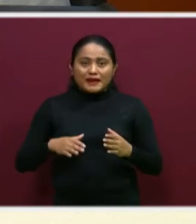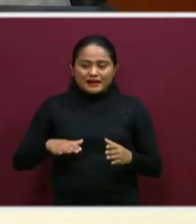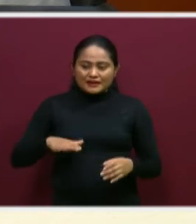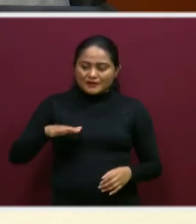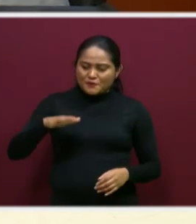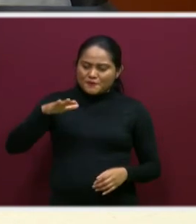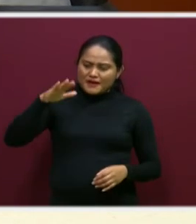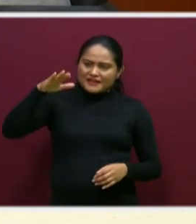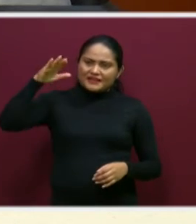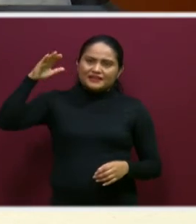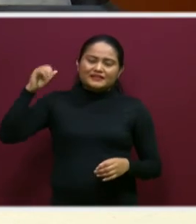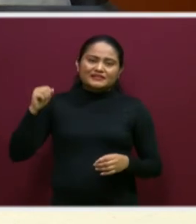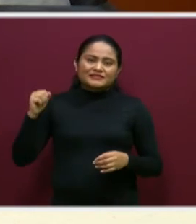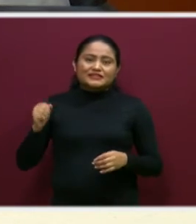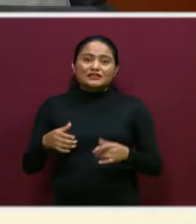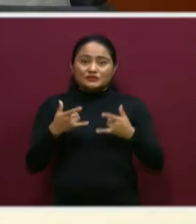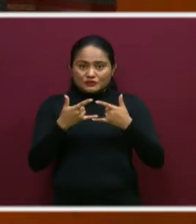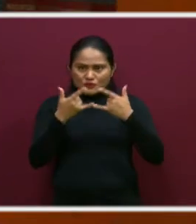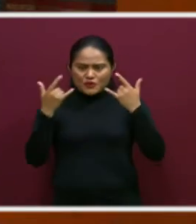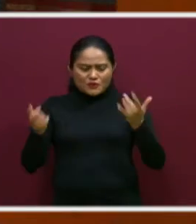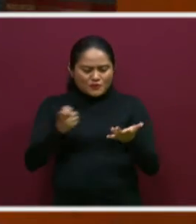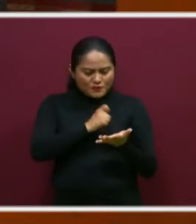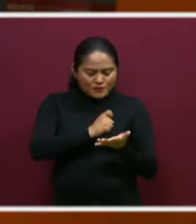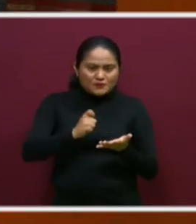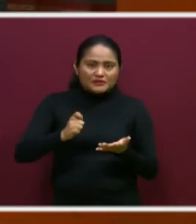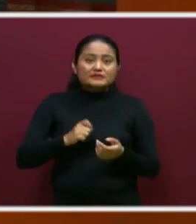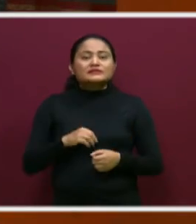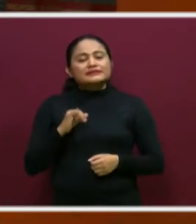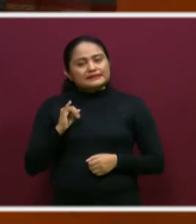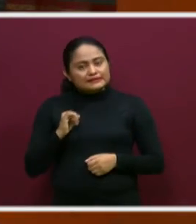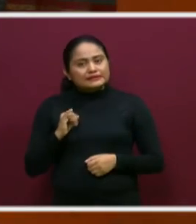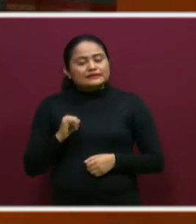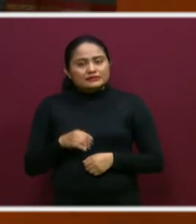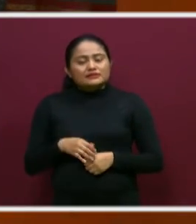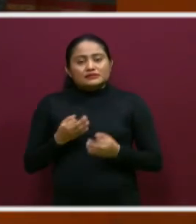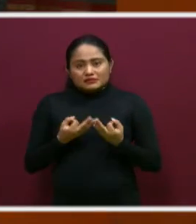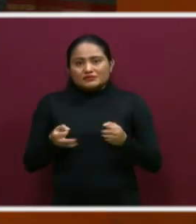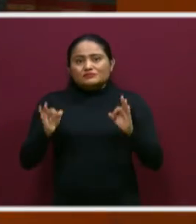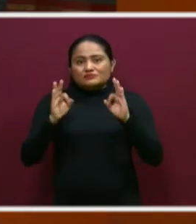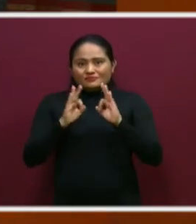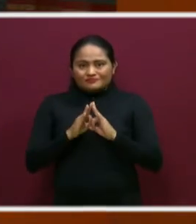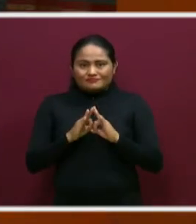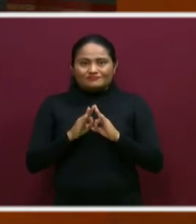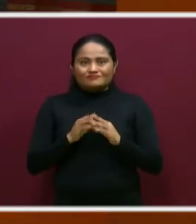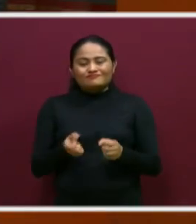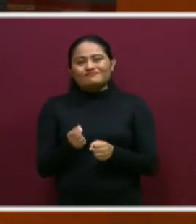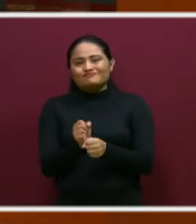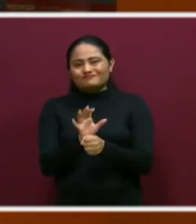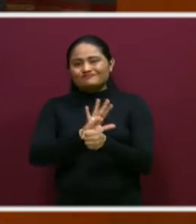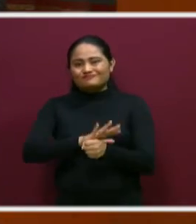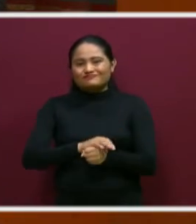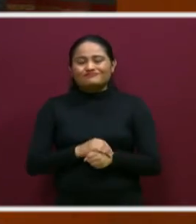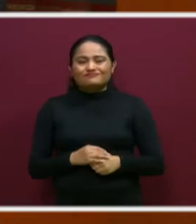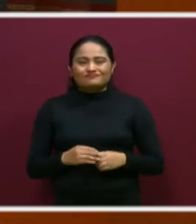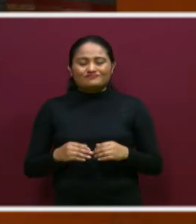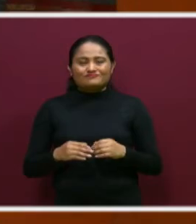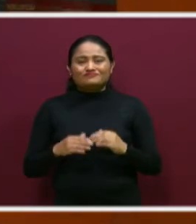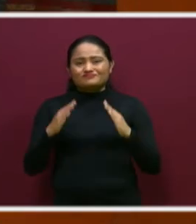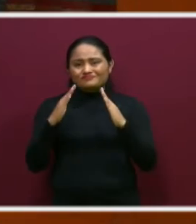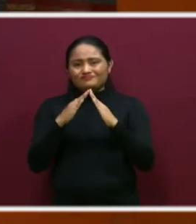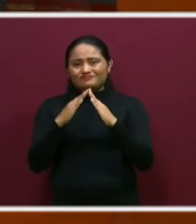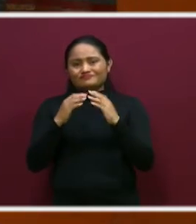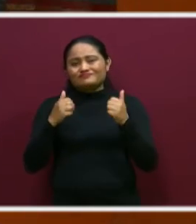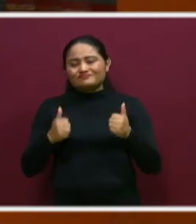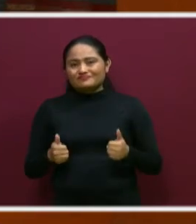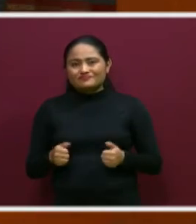y sobre todo ahora por la situación que vive tanto el estado del país y el mundo que estamos en casa no podemos hacer muchas